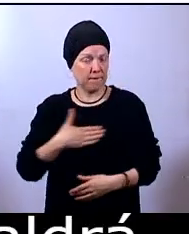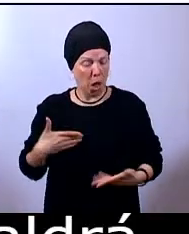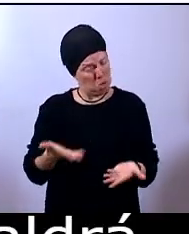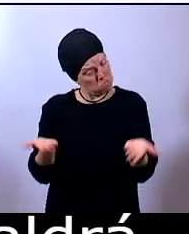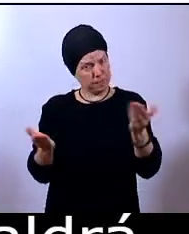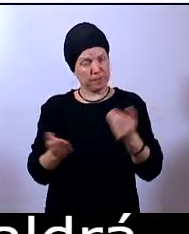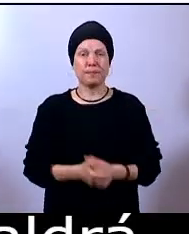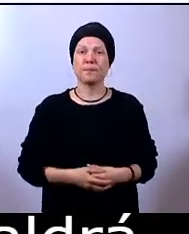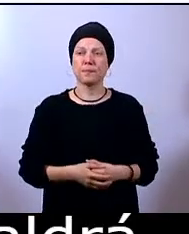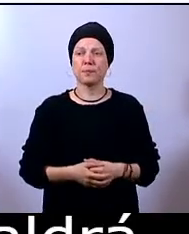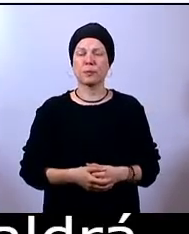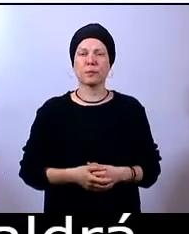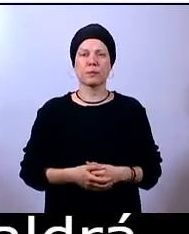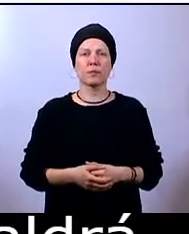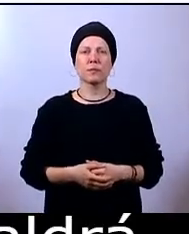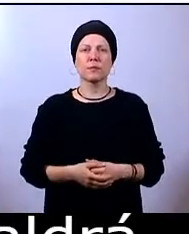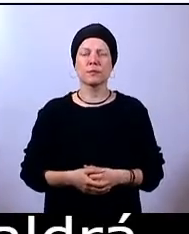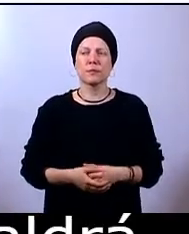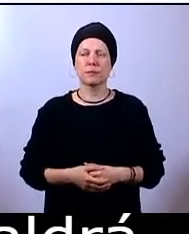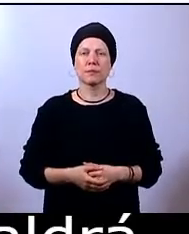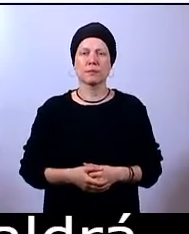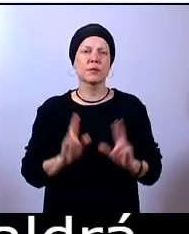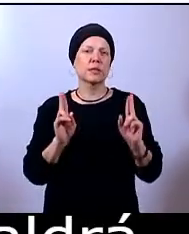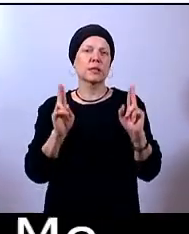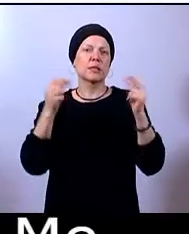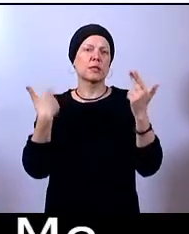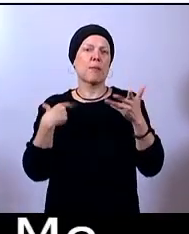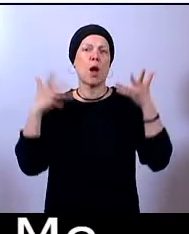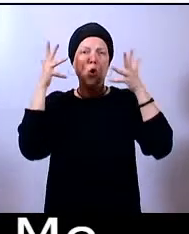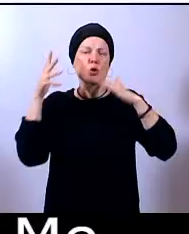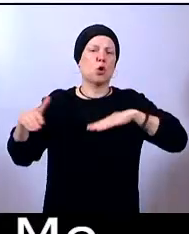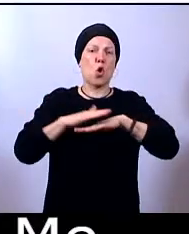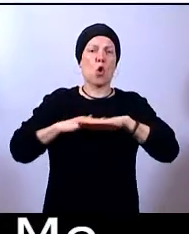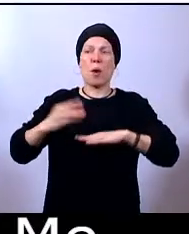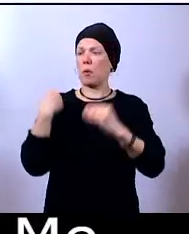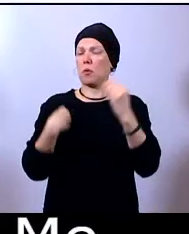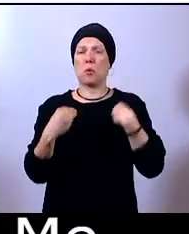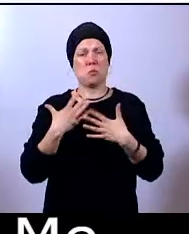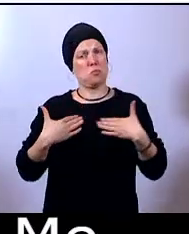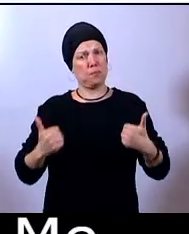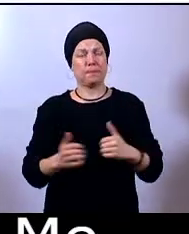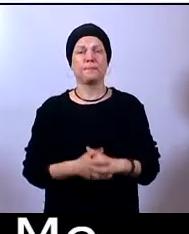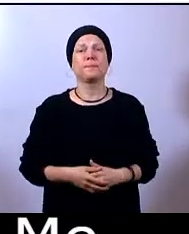pregunta. Lo iniciamos con lo relacionado con el Consejo de Gobierno.